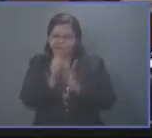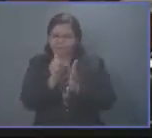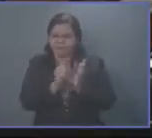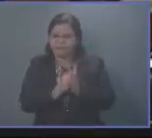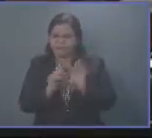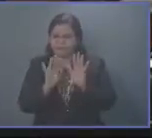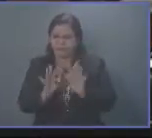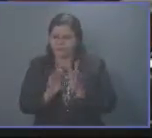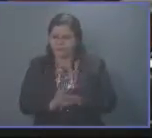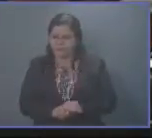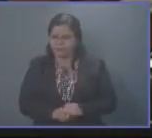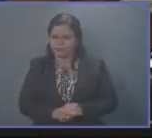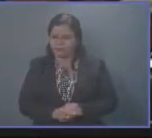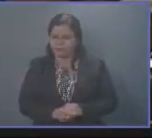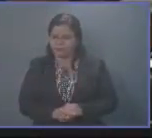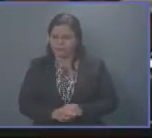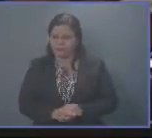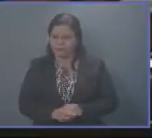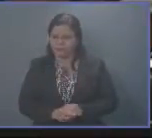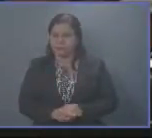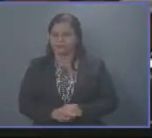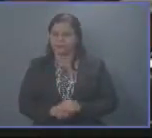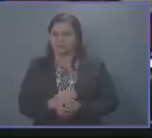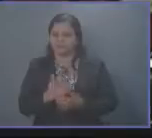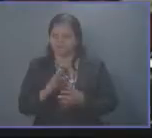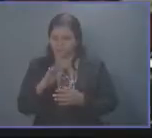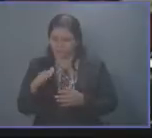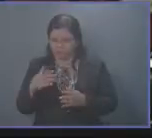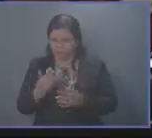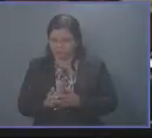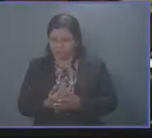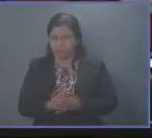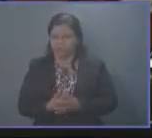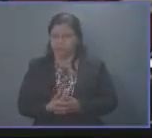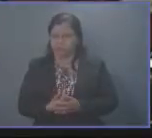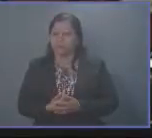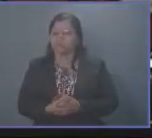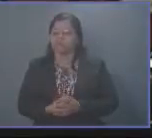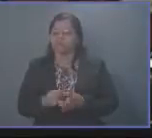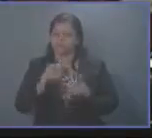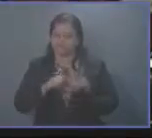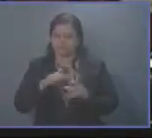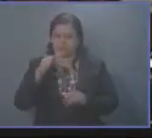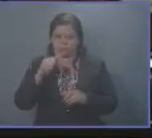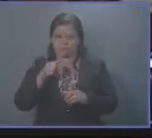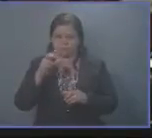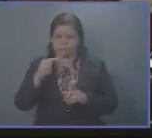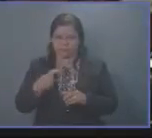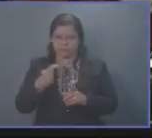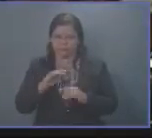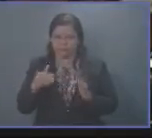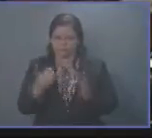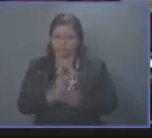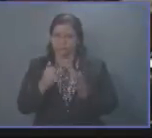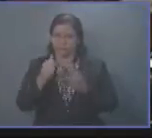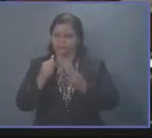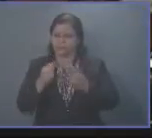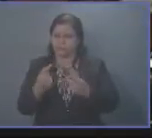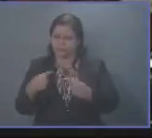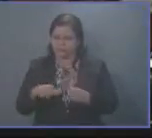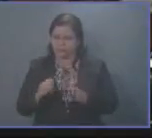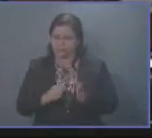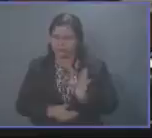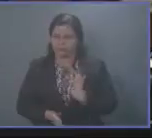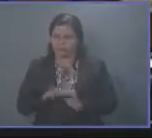Artículo 9. Agréguese los literales E, F y G al artículo 35 de la siguiente